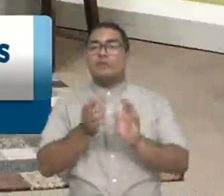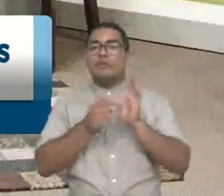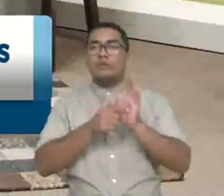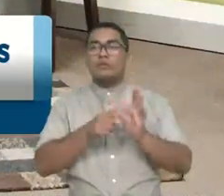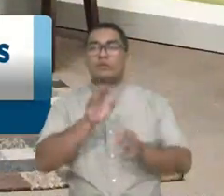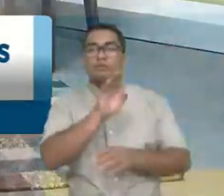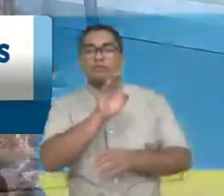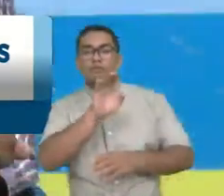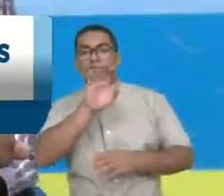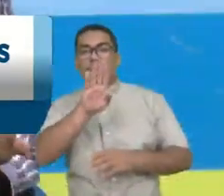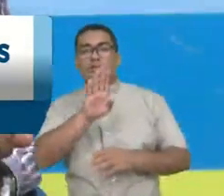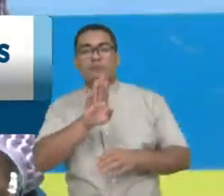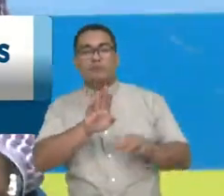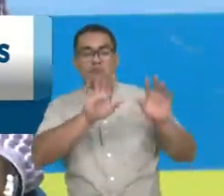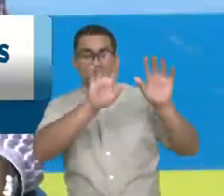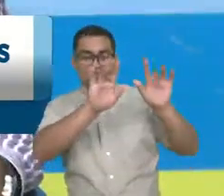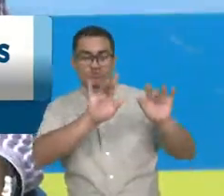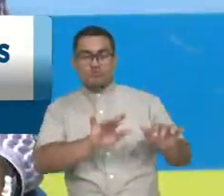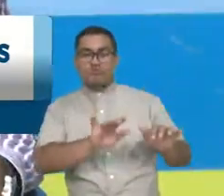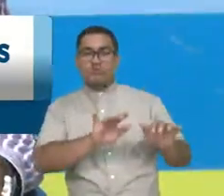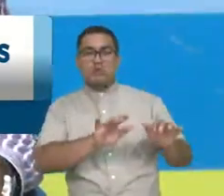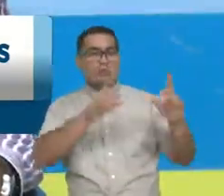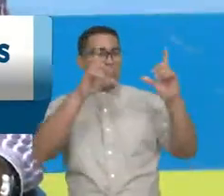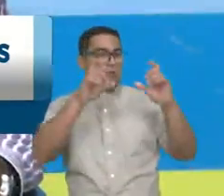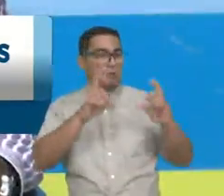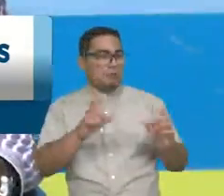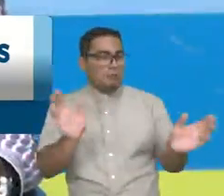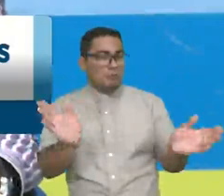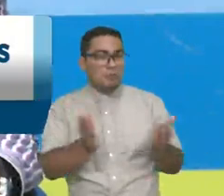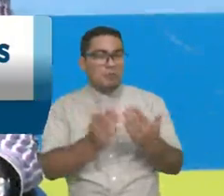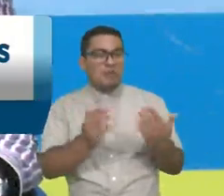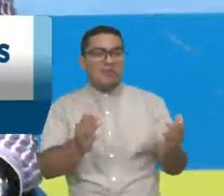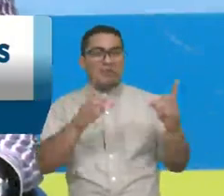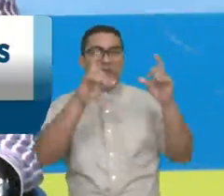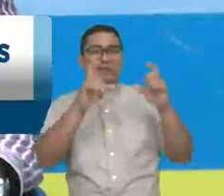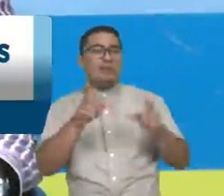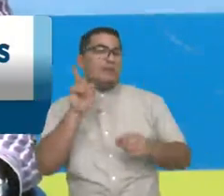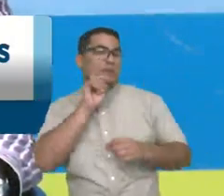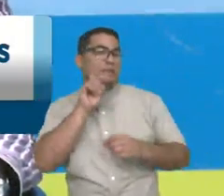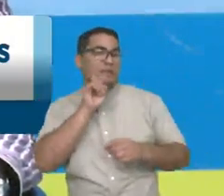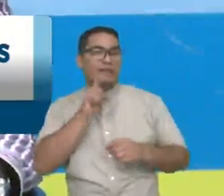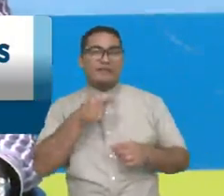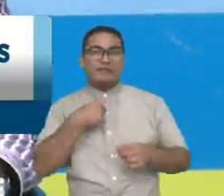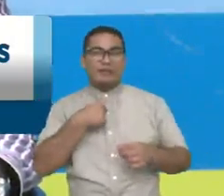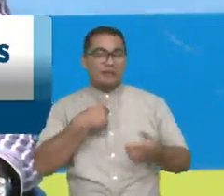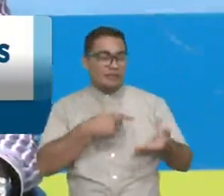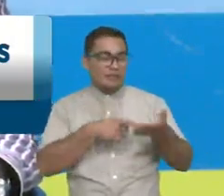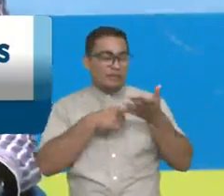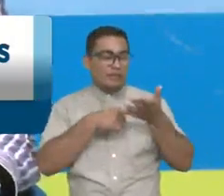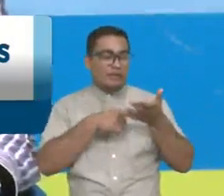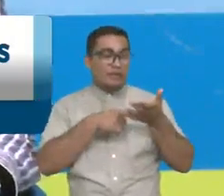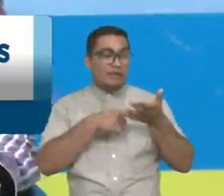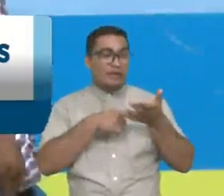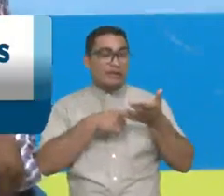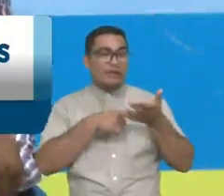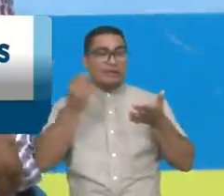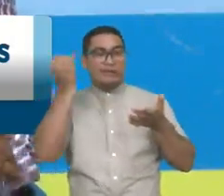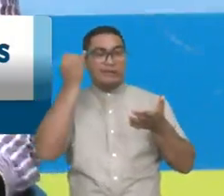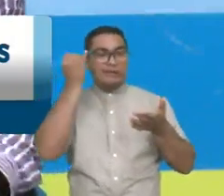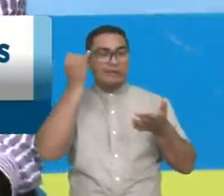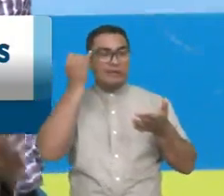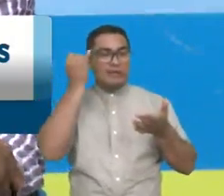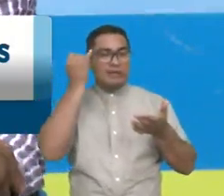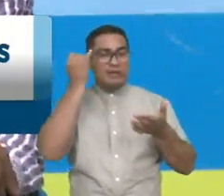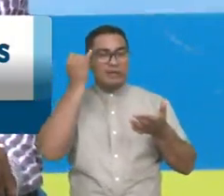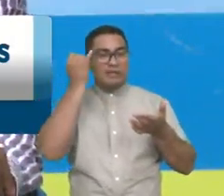de Facebook no tiene muchas fotos, tiene fotos pixeleadas, le miramos que acaba de ser creada, por ejemplo,